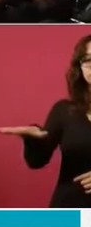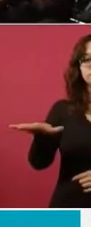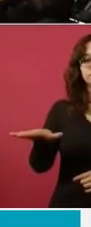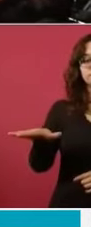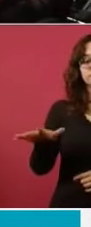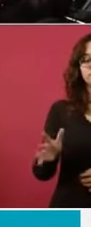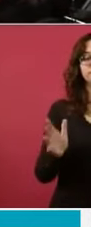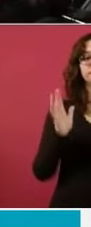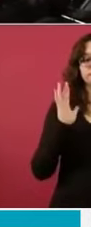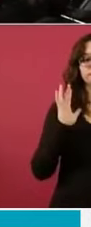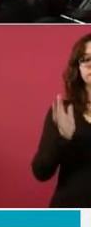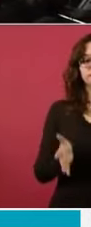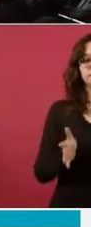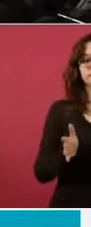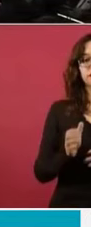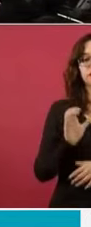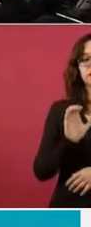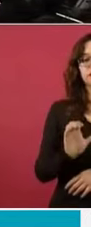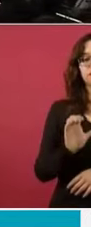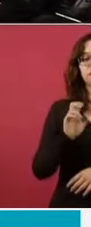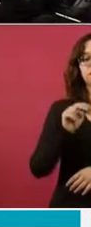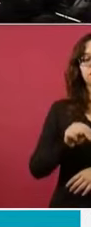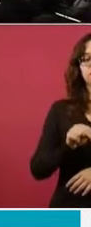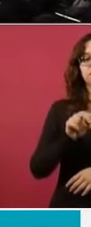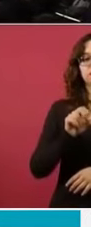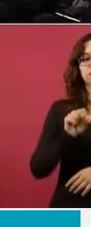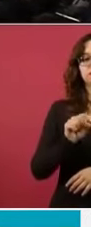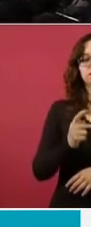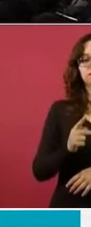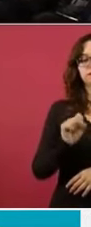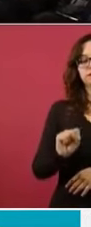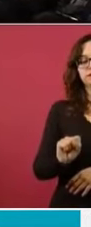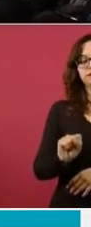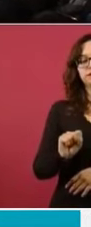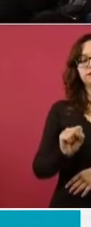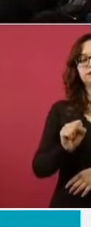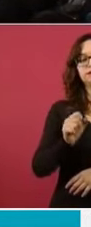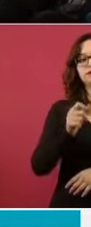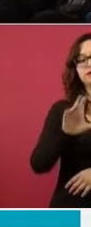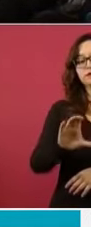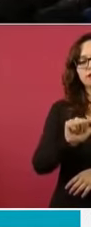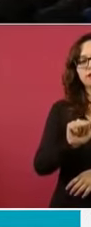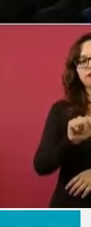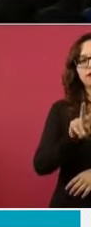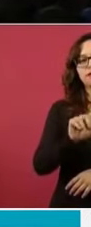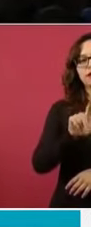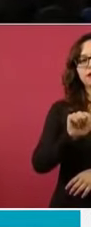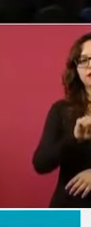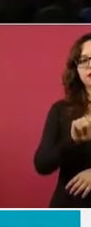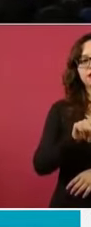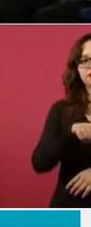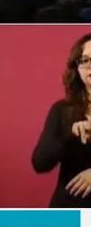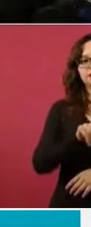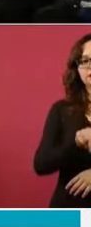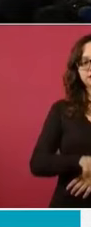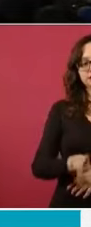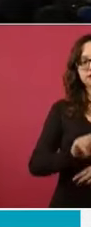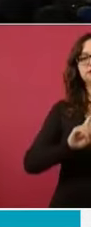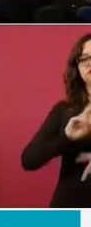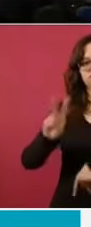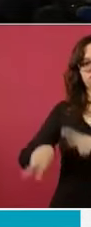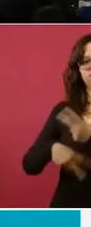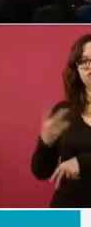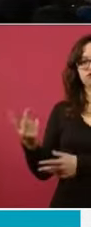la Coordinadora Nacional de Protección Civil, Laura Velázquez, y